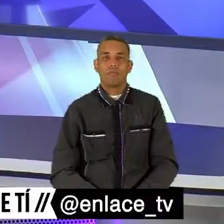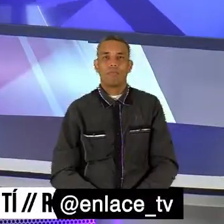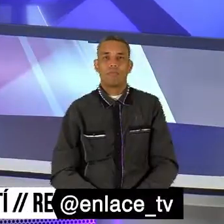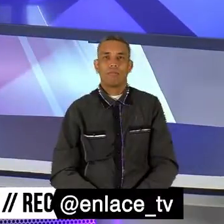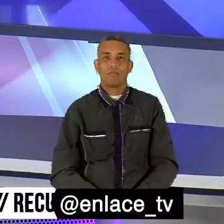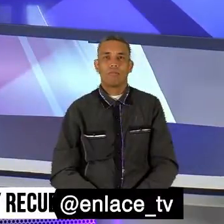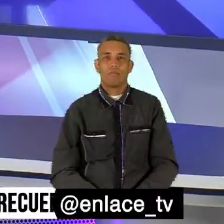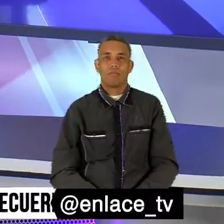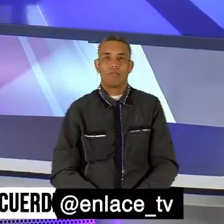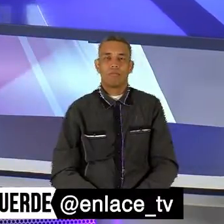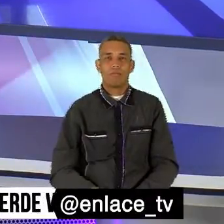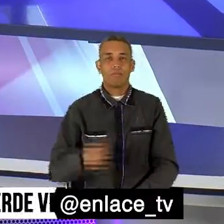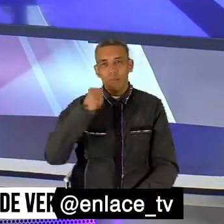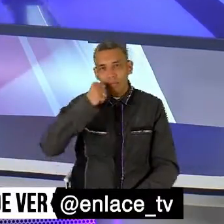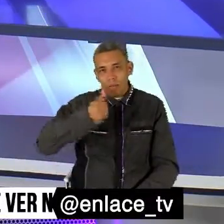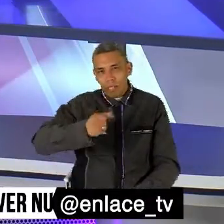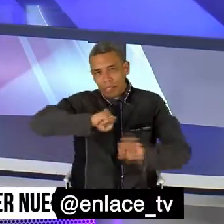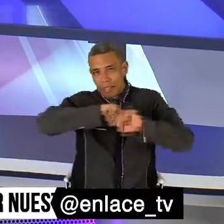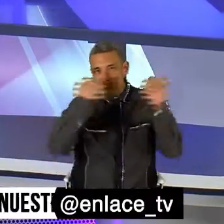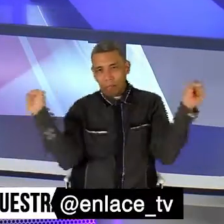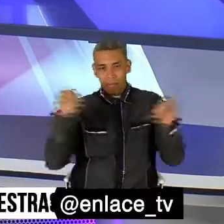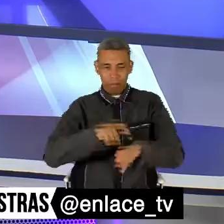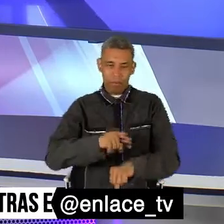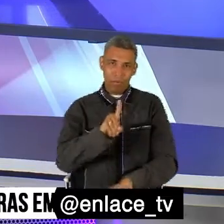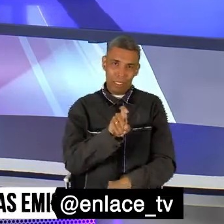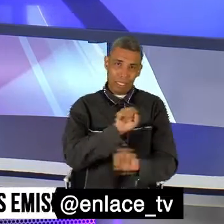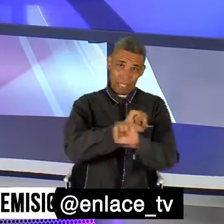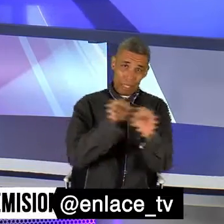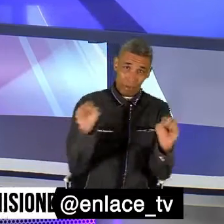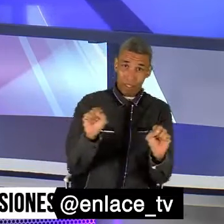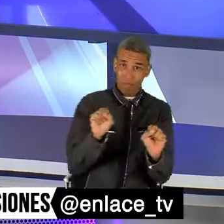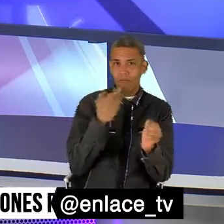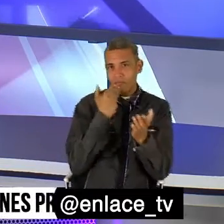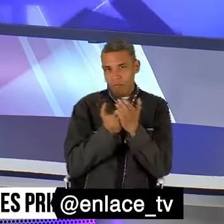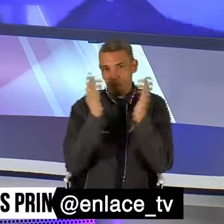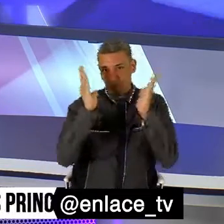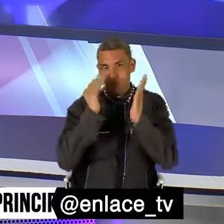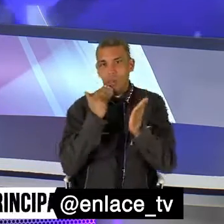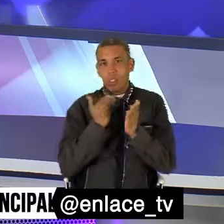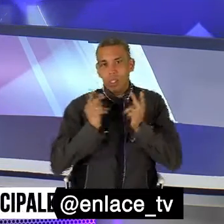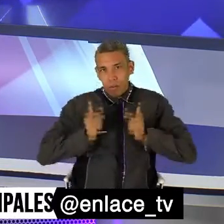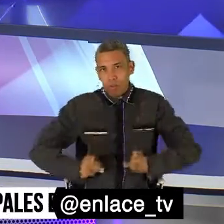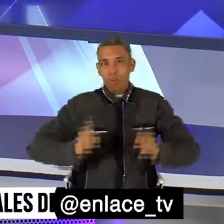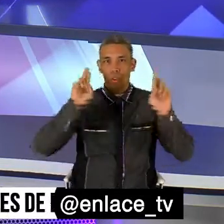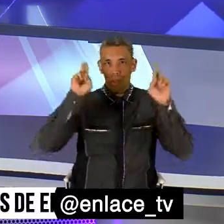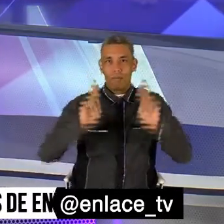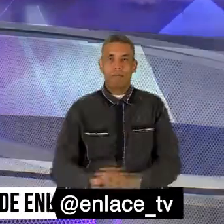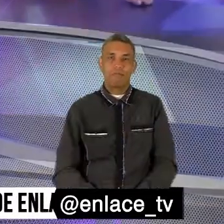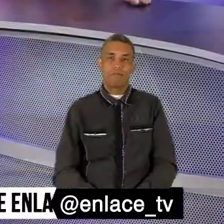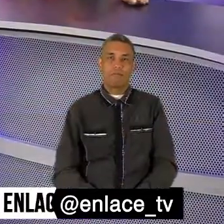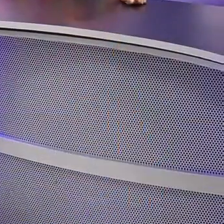Tenemos una cita mañana bien temprano en Enlace Radio 6 AM. Gracias por acompañarnos y que tengan todos una feliz noche.